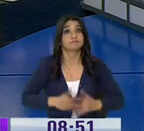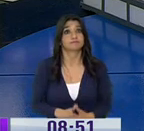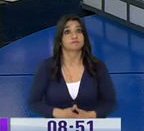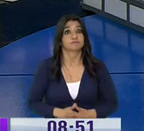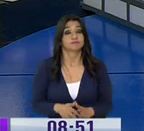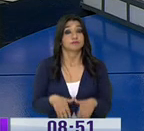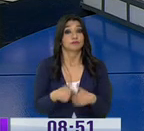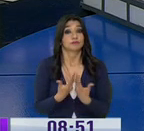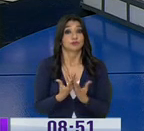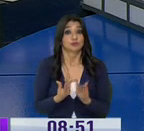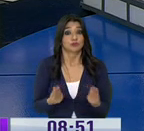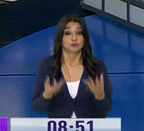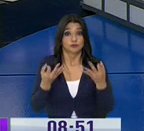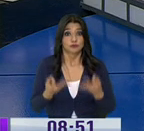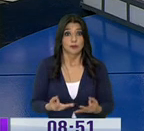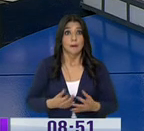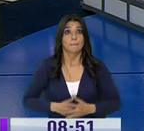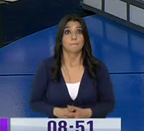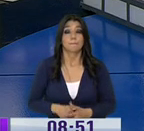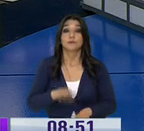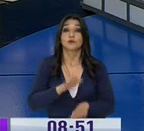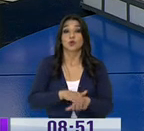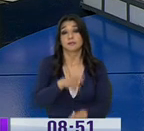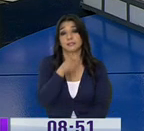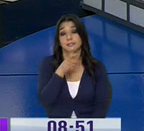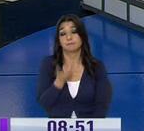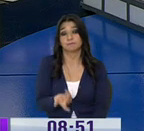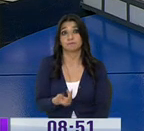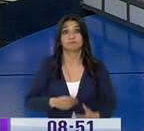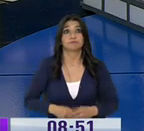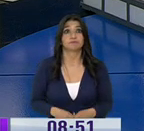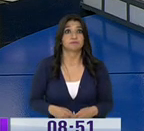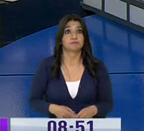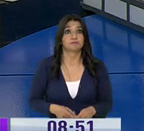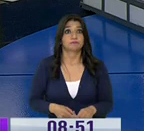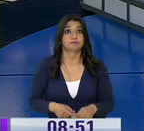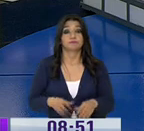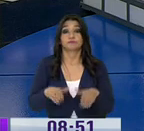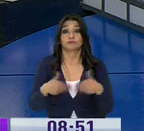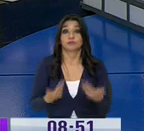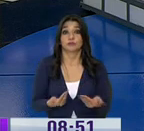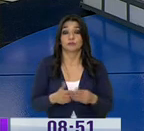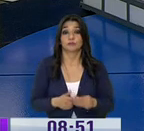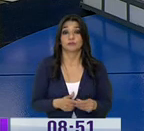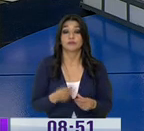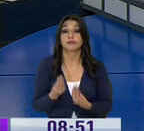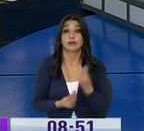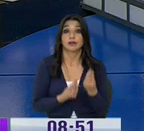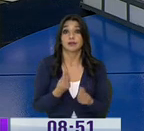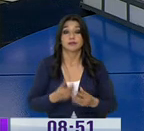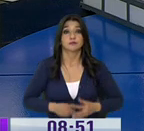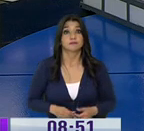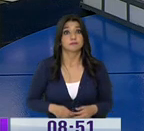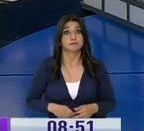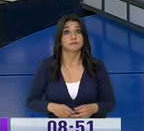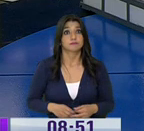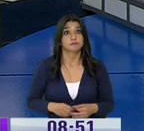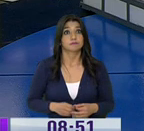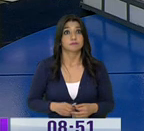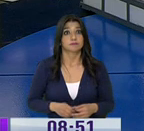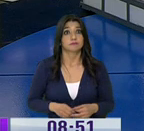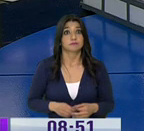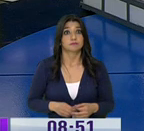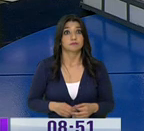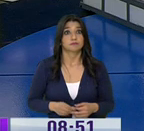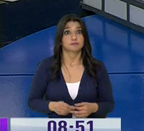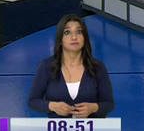podemos asegurar qué es lo que sucede ahí. ¿Y culpa de quién es? ¿Culpa de quién es? O sea, ¿cómo? ¿Y ahora? Usted respóndame, ¿culpa de quién es? ¿Y ahora?